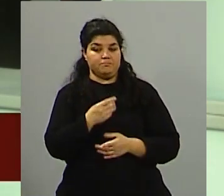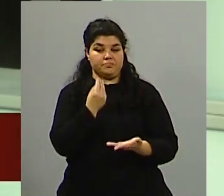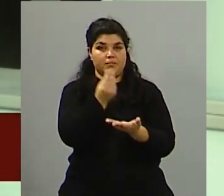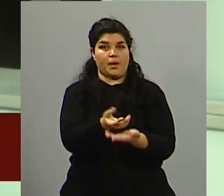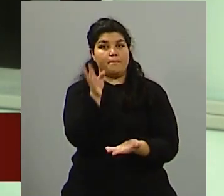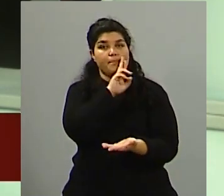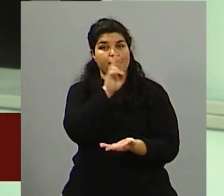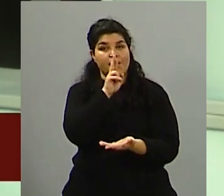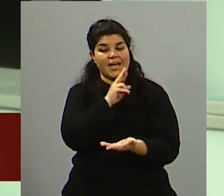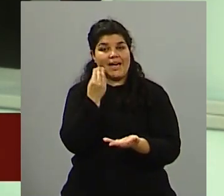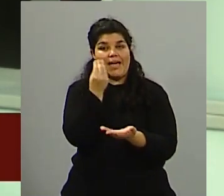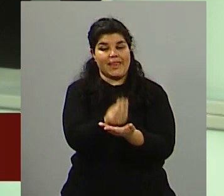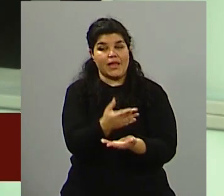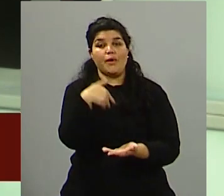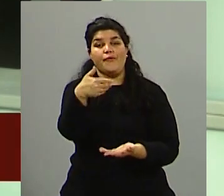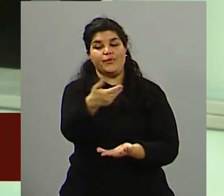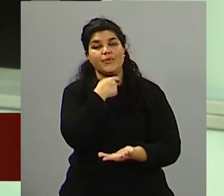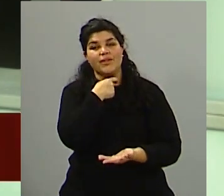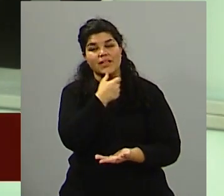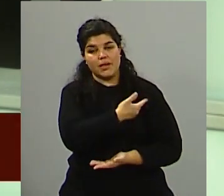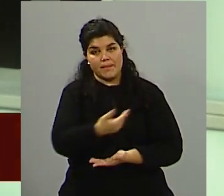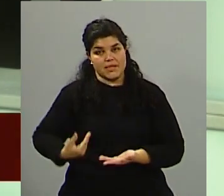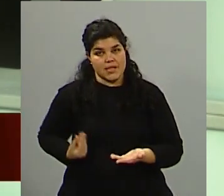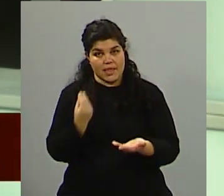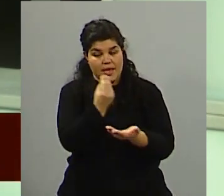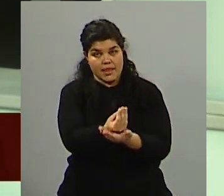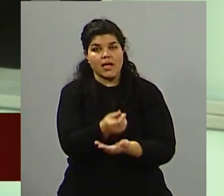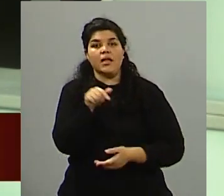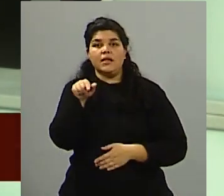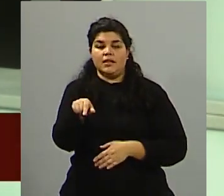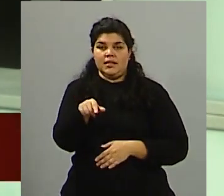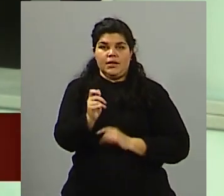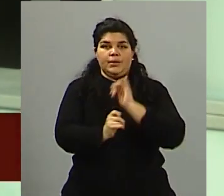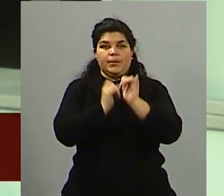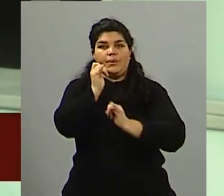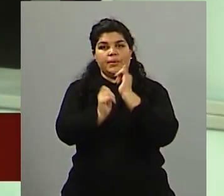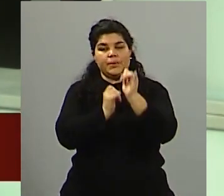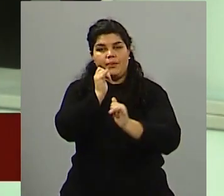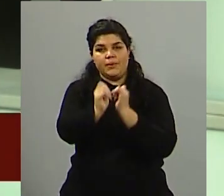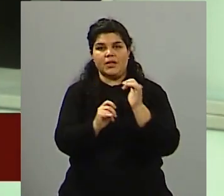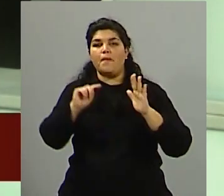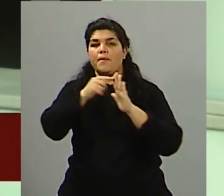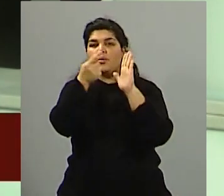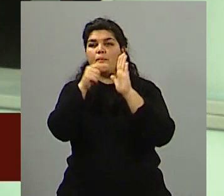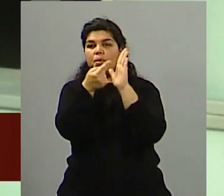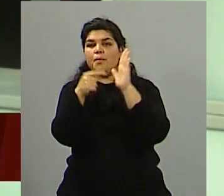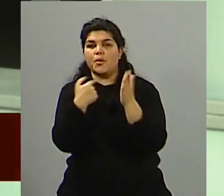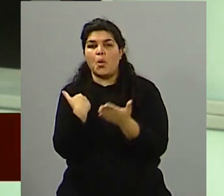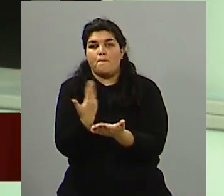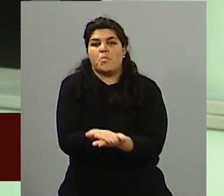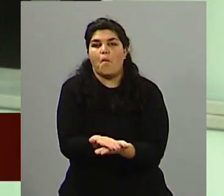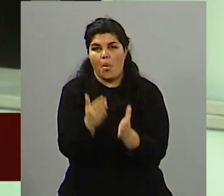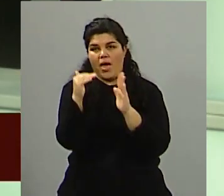su plan económico, o cómo viene analizando, y algunas ya tiraba algunos puntos que serían sus propuestas en caso de llegar a la presidencia.